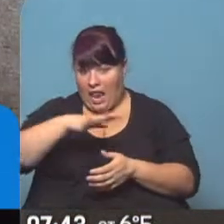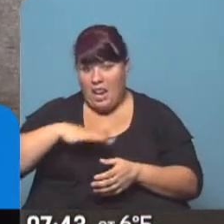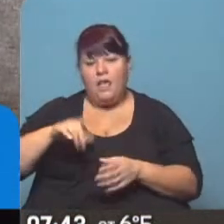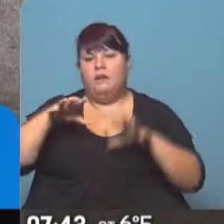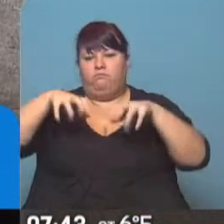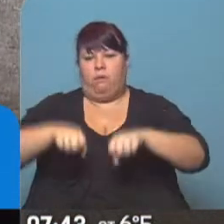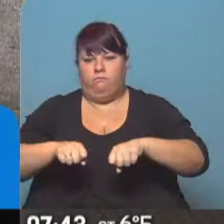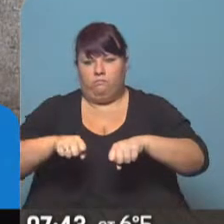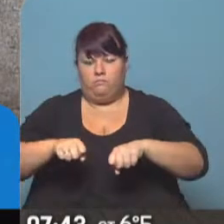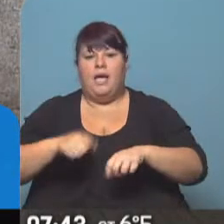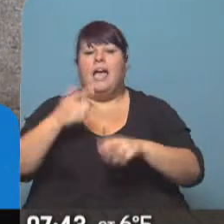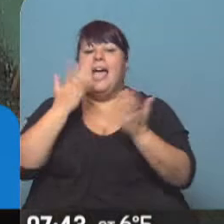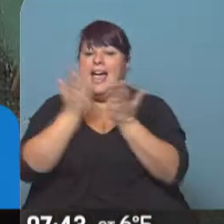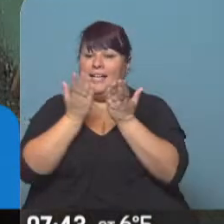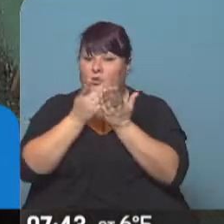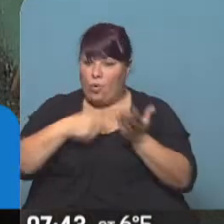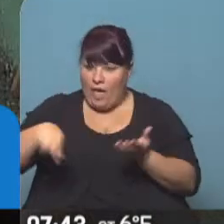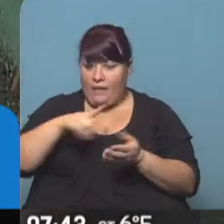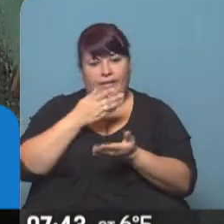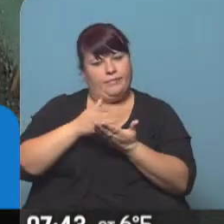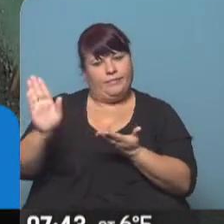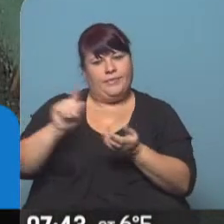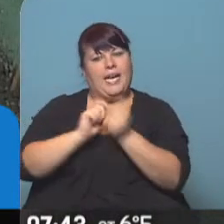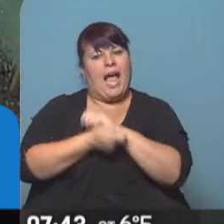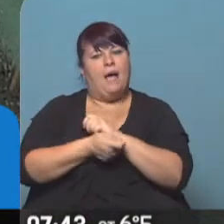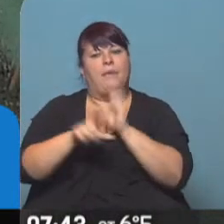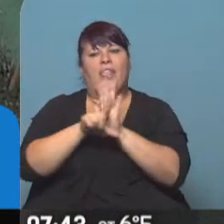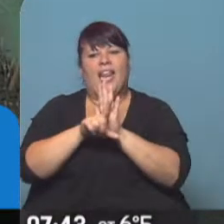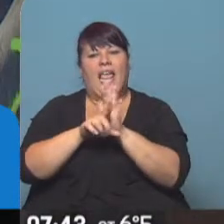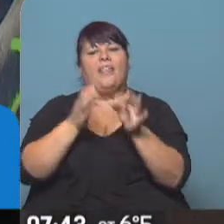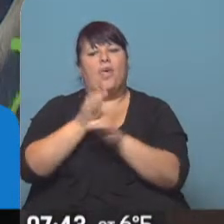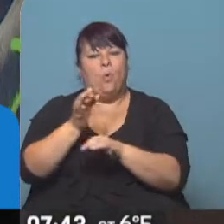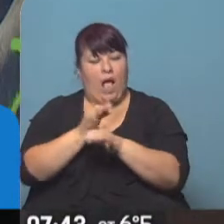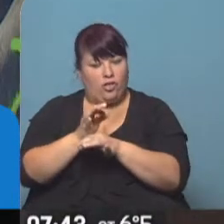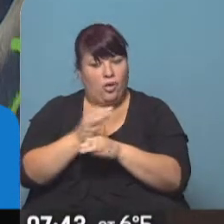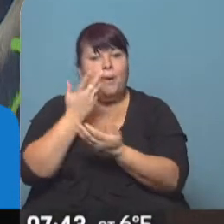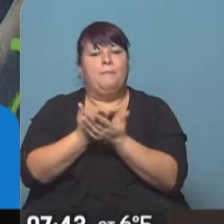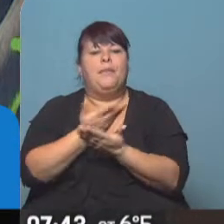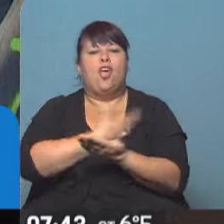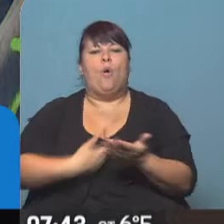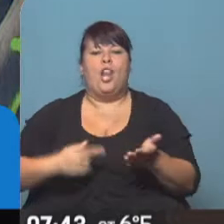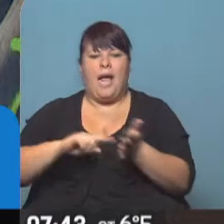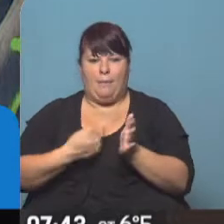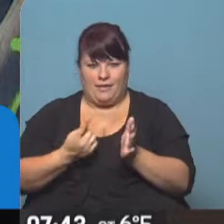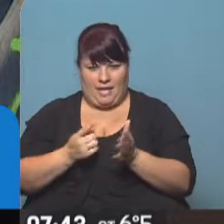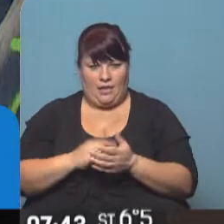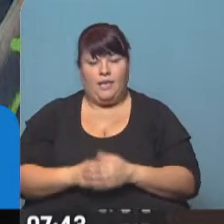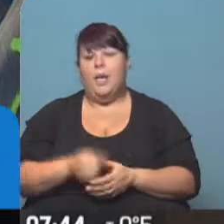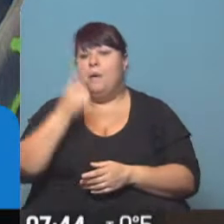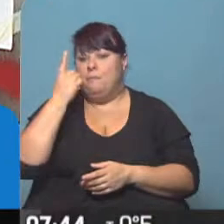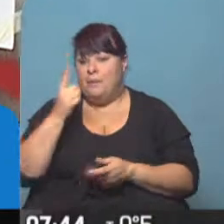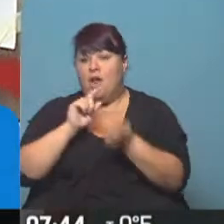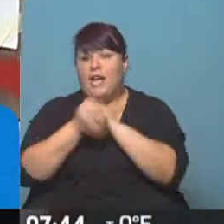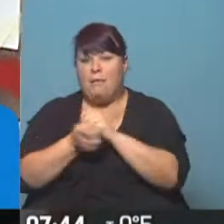están tomados. Los estudiantes rechazan la reforma del sector que impulsa el gobierno porteño. Primero, el tema de la